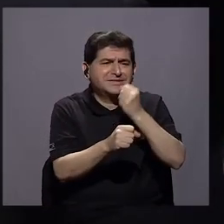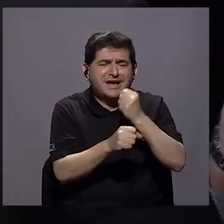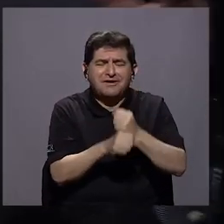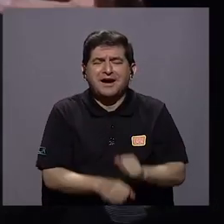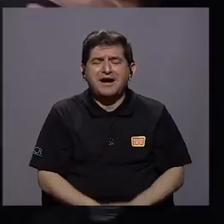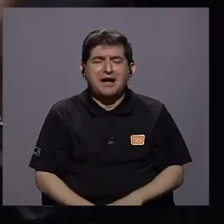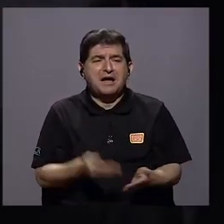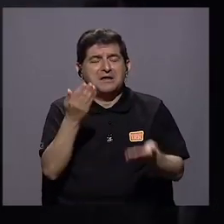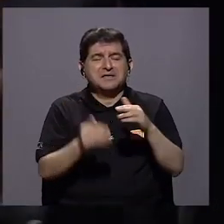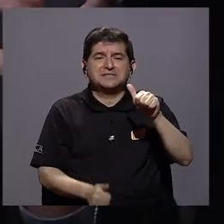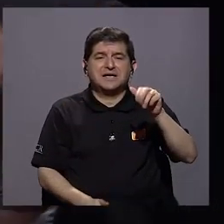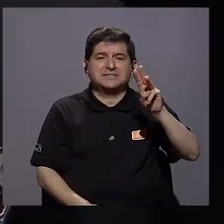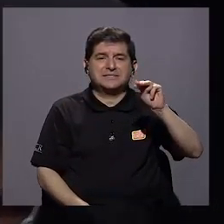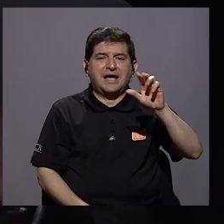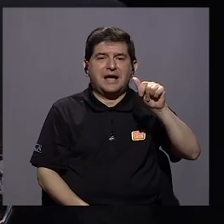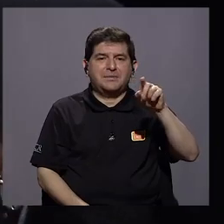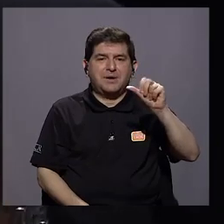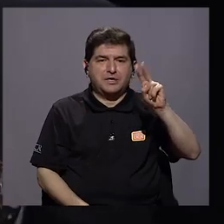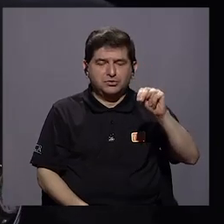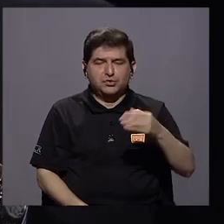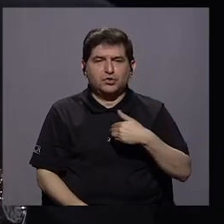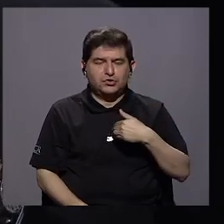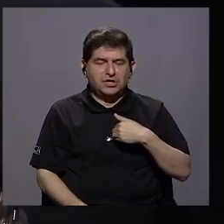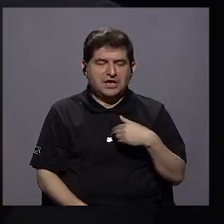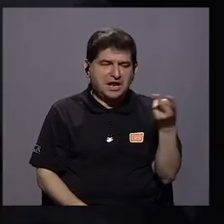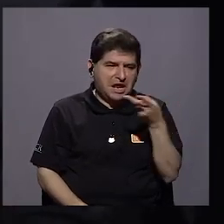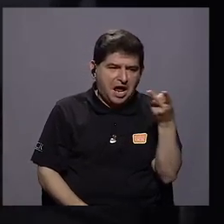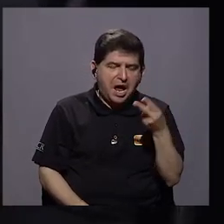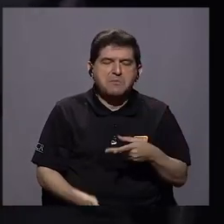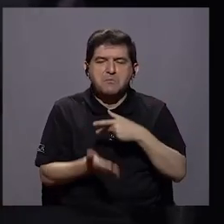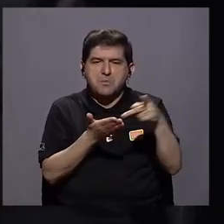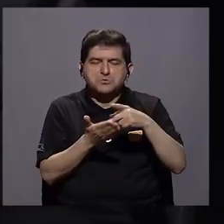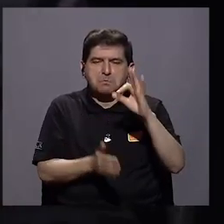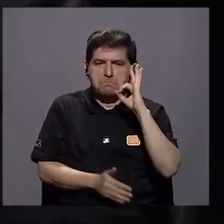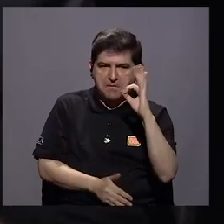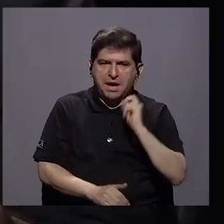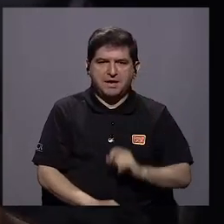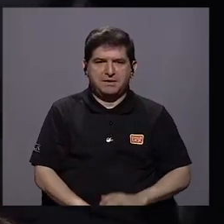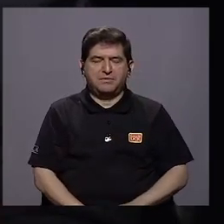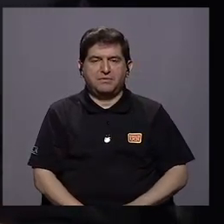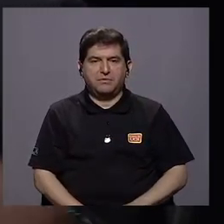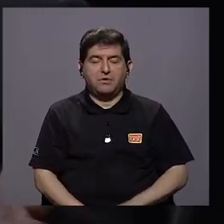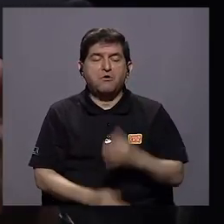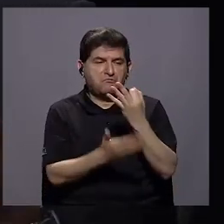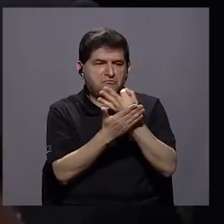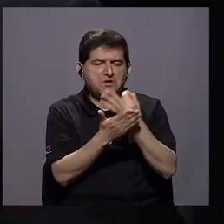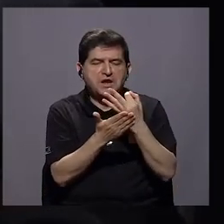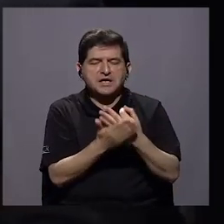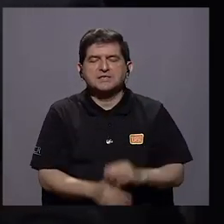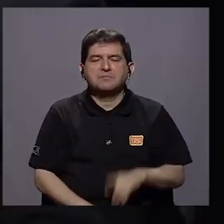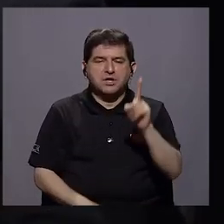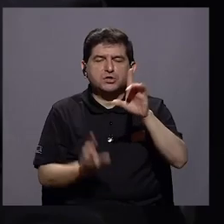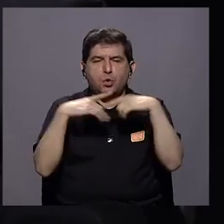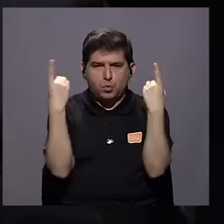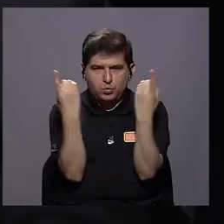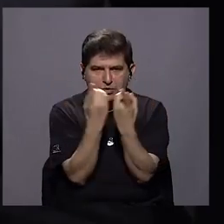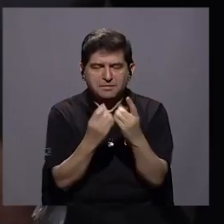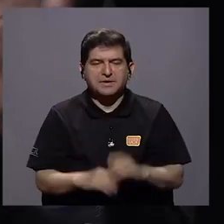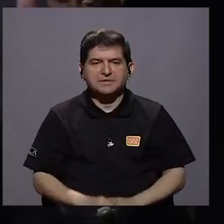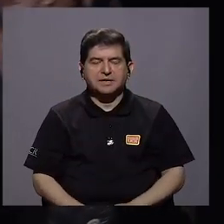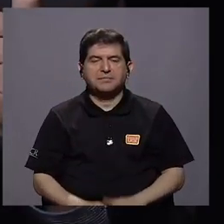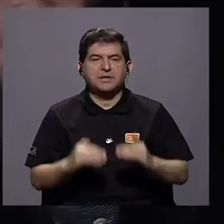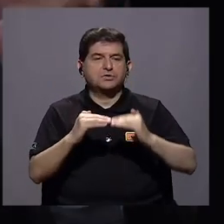trabajaban en Amazon y que tenían sus trabajillos y tenían entre los dos, juntaban un salario bonito, y se les financiaba un apartamento